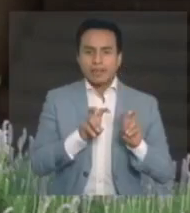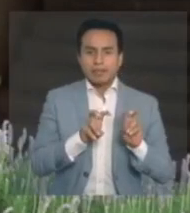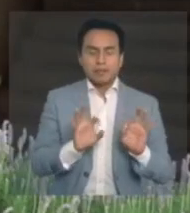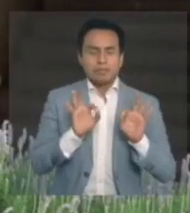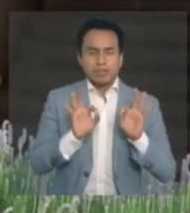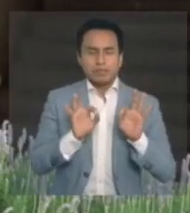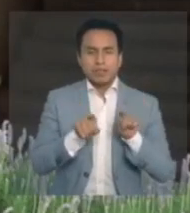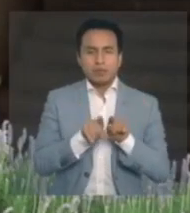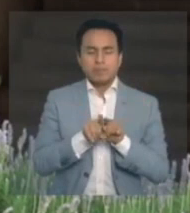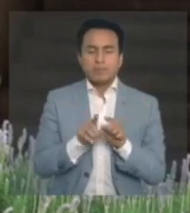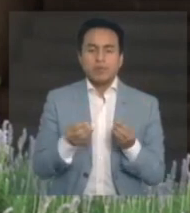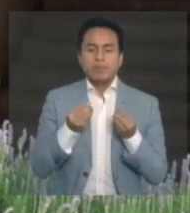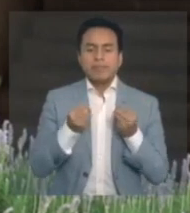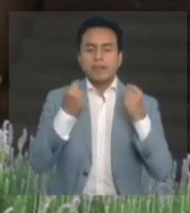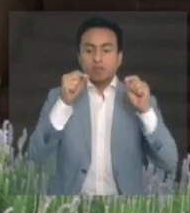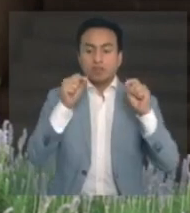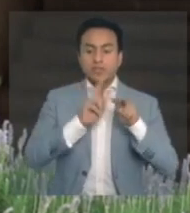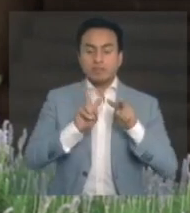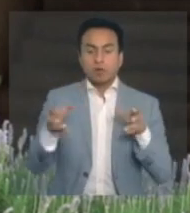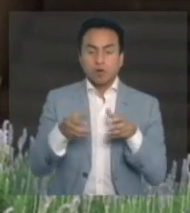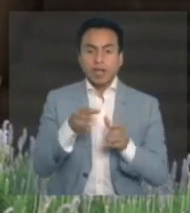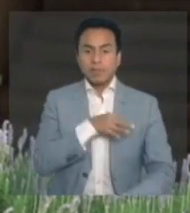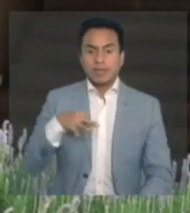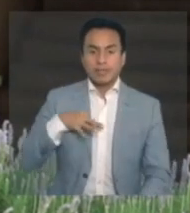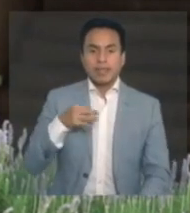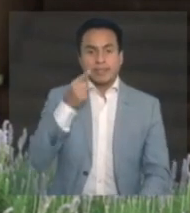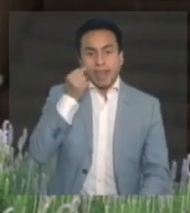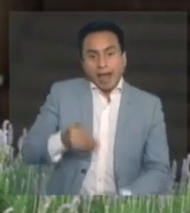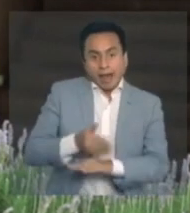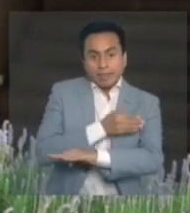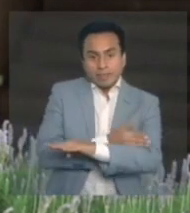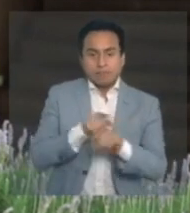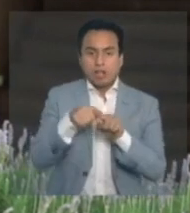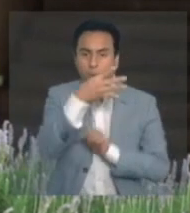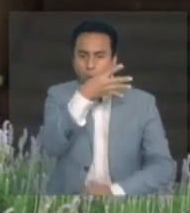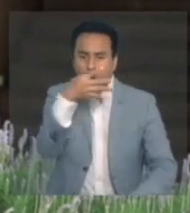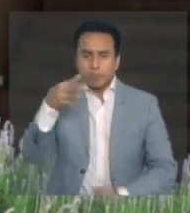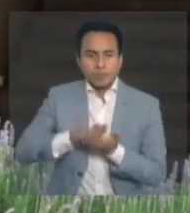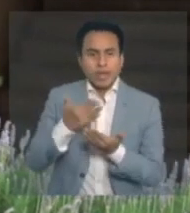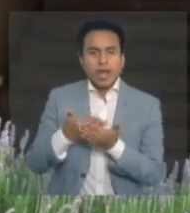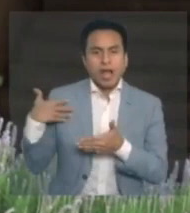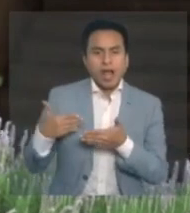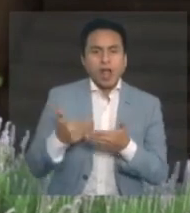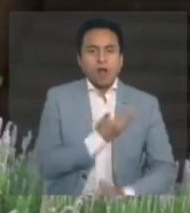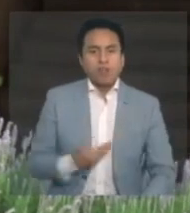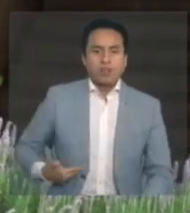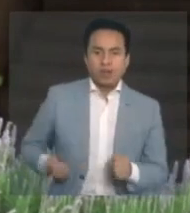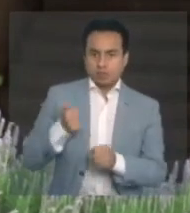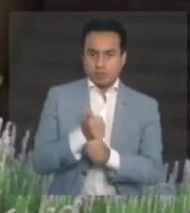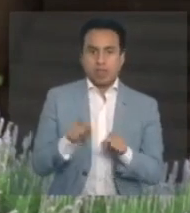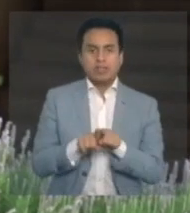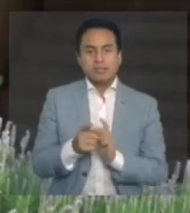Lo principal fue obviamente la evaluación que hicimos junto al gabinete el día anterior de estas 4 semanas de gobierno que asumimos tanto de